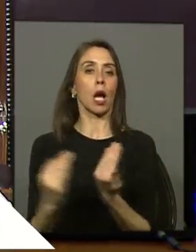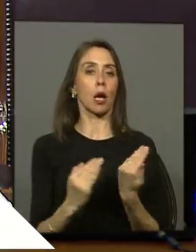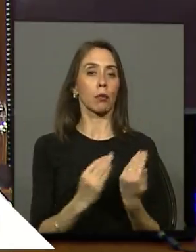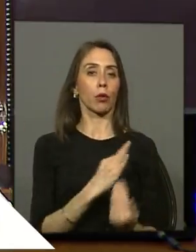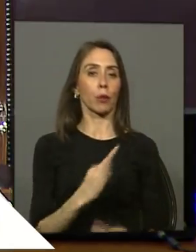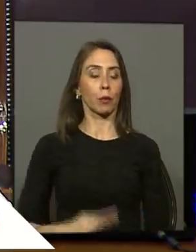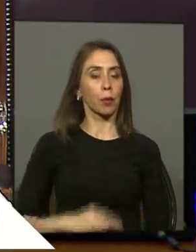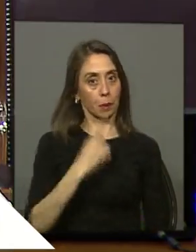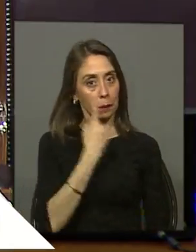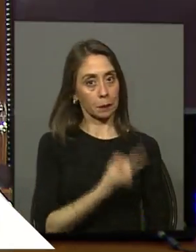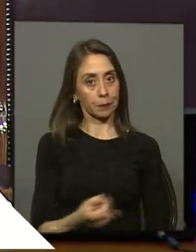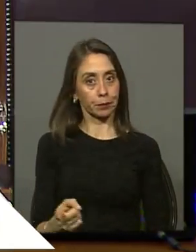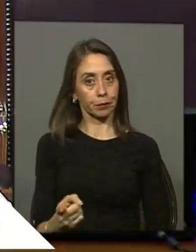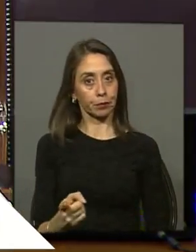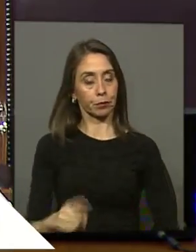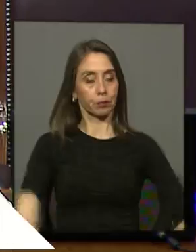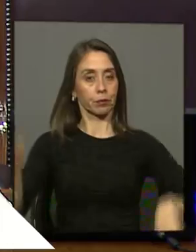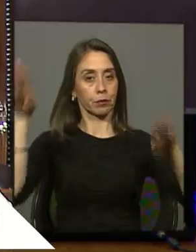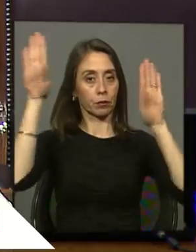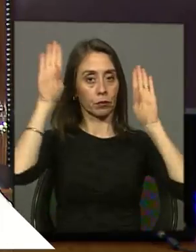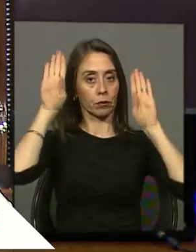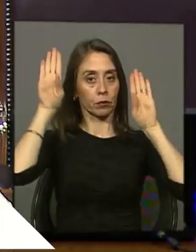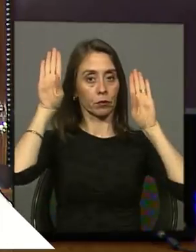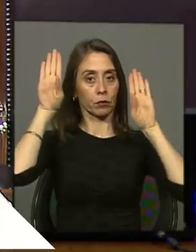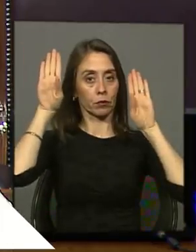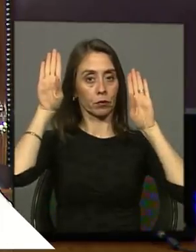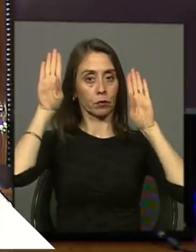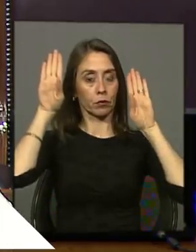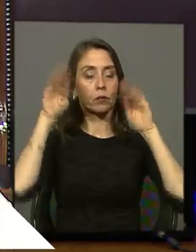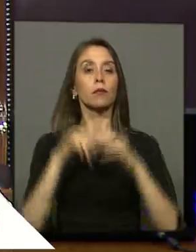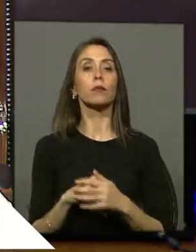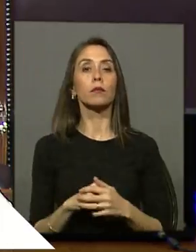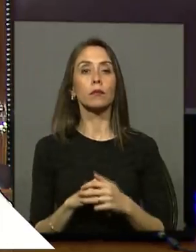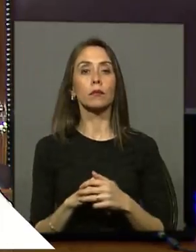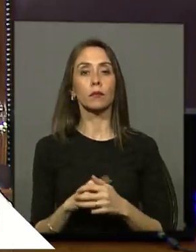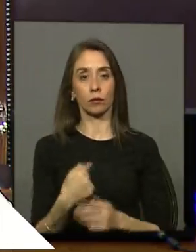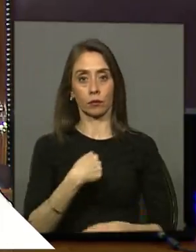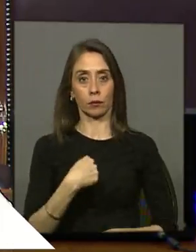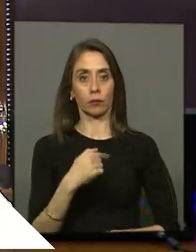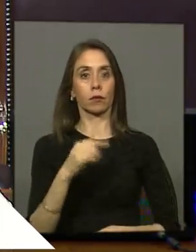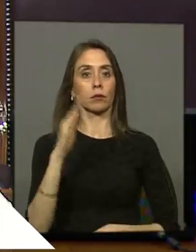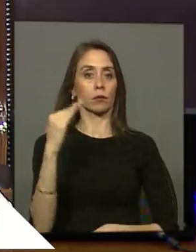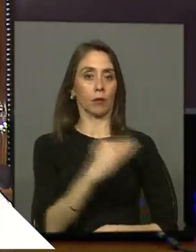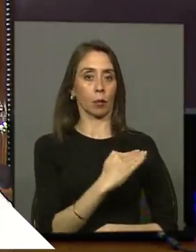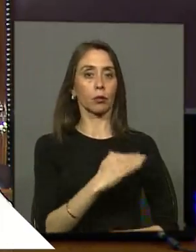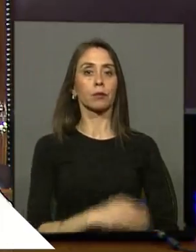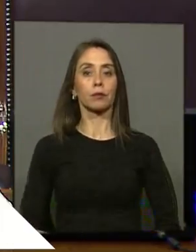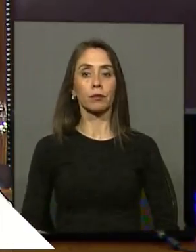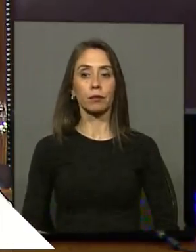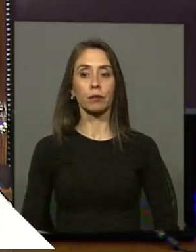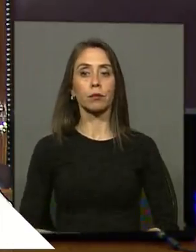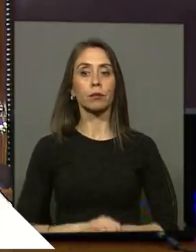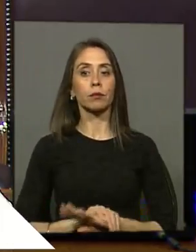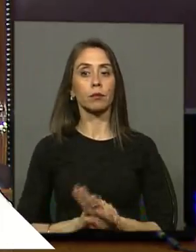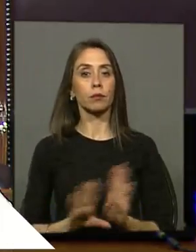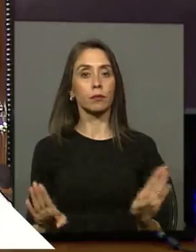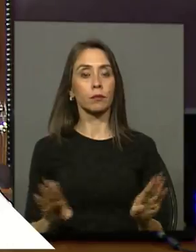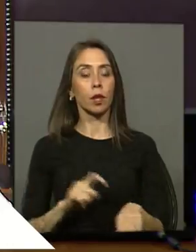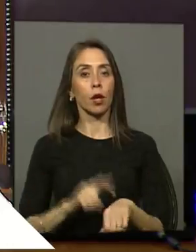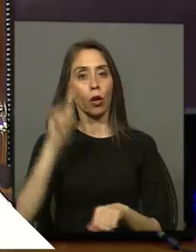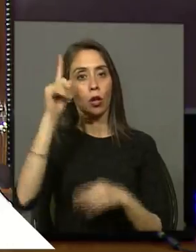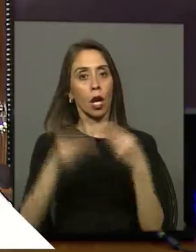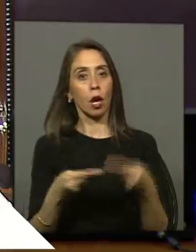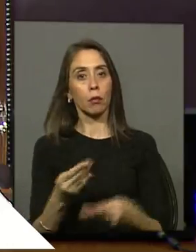parlamentarios que se encuentran levantando la mano y particularmente de quien habla con esto ponemos término a la hora de